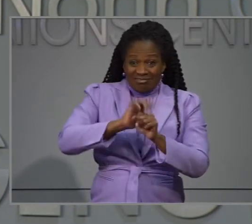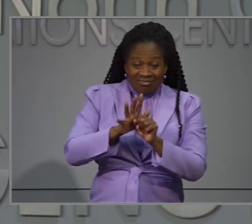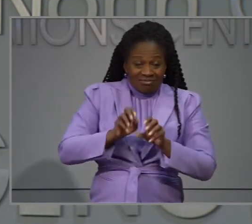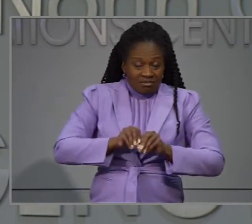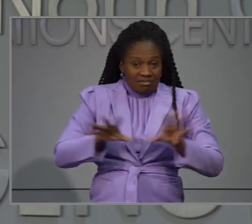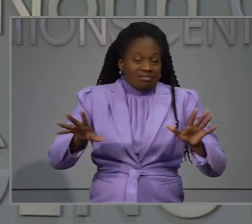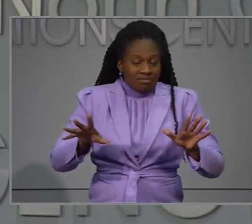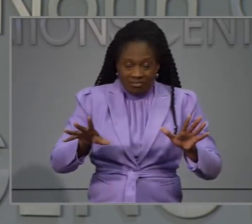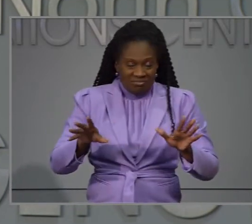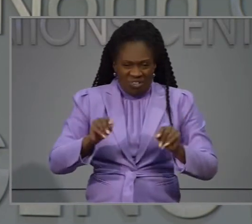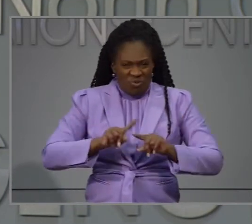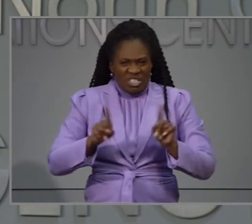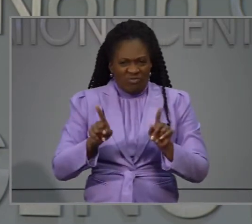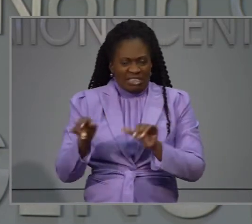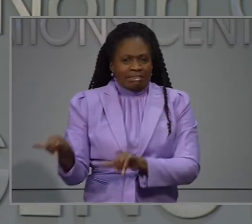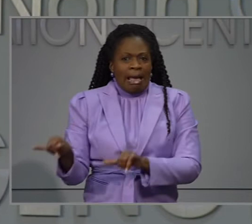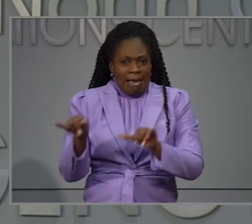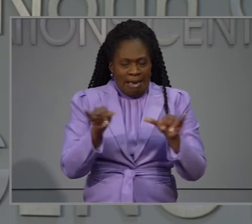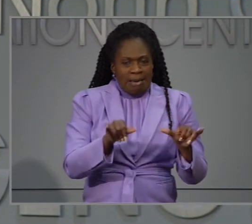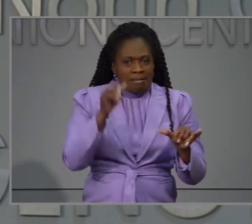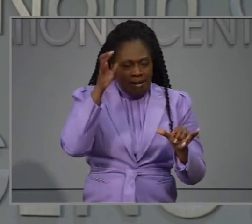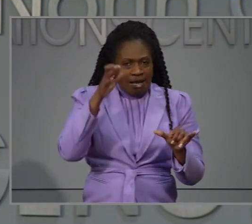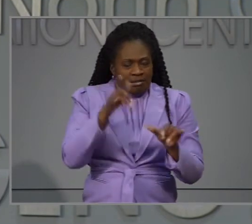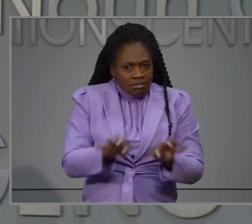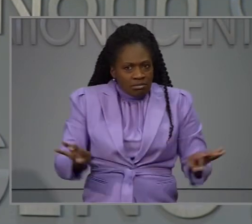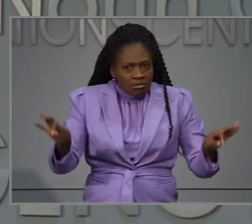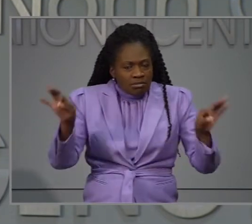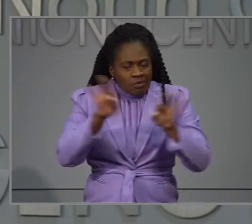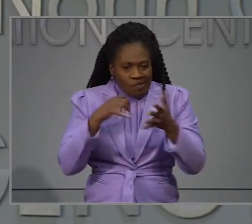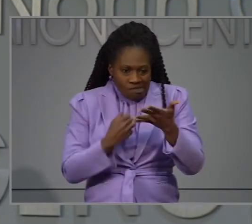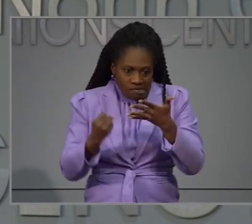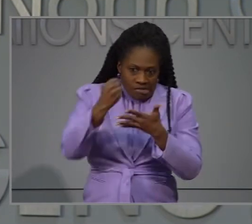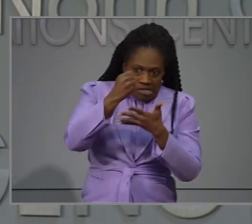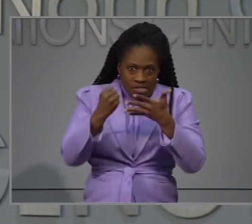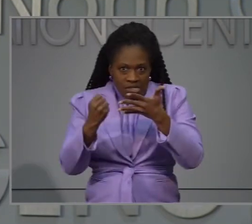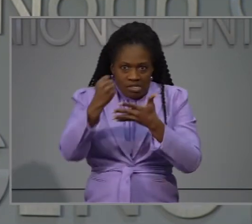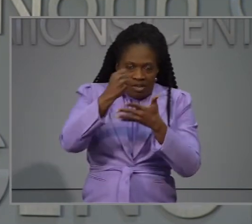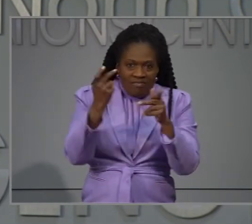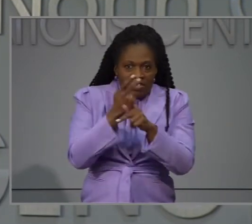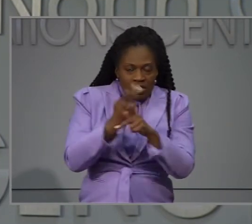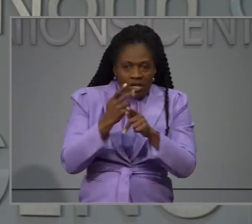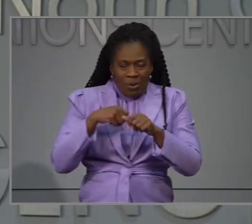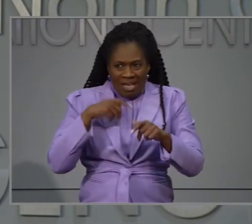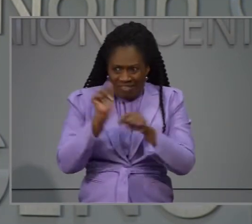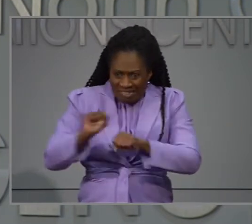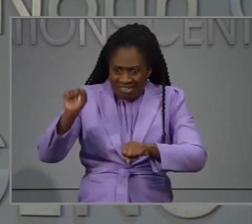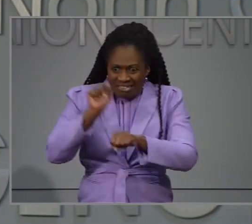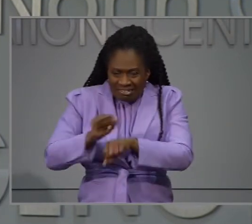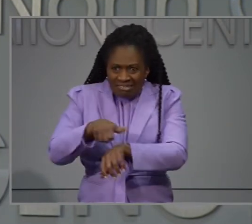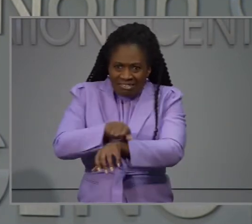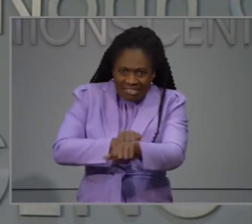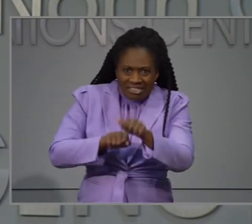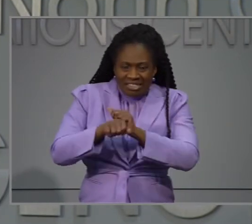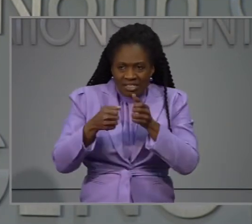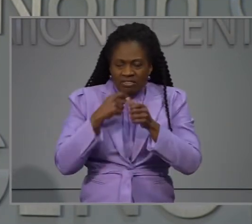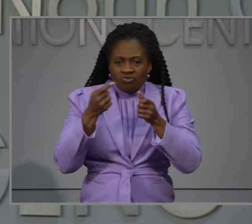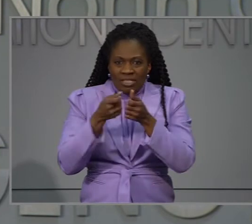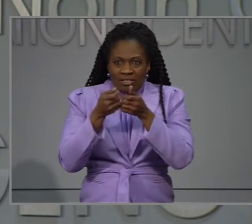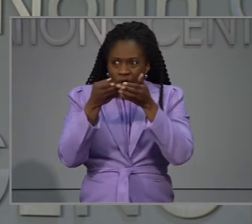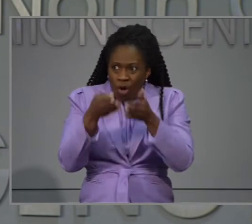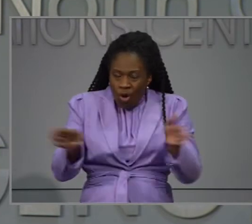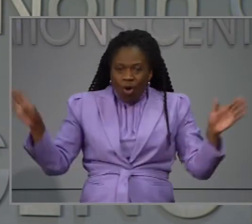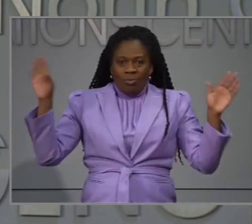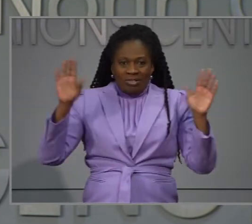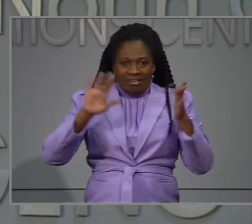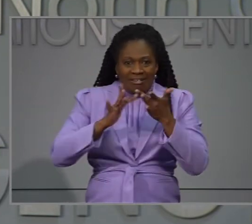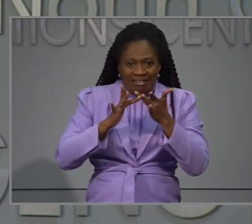no ha sido diferente con respecto a esto nos ha mostrado que tenemos mucho trabajo por hacer para expander